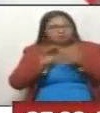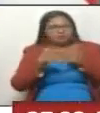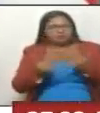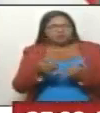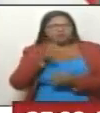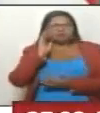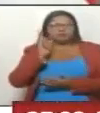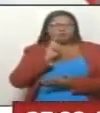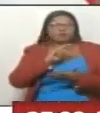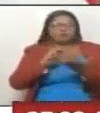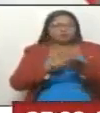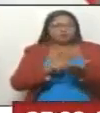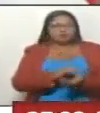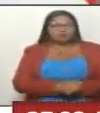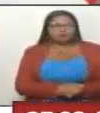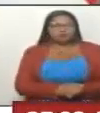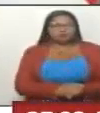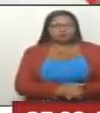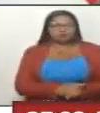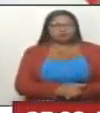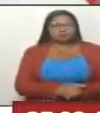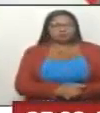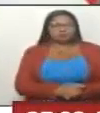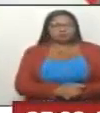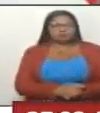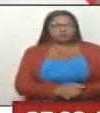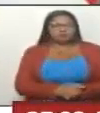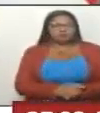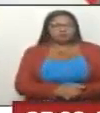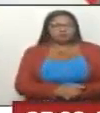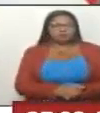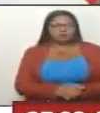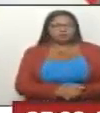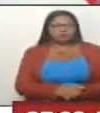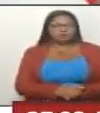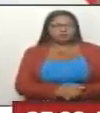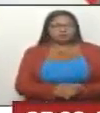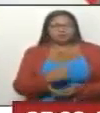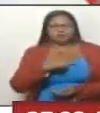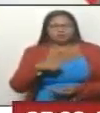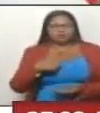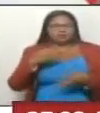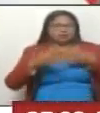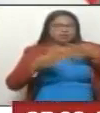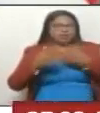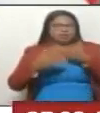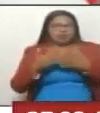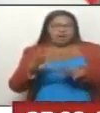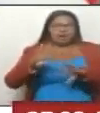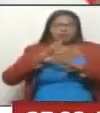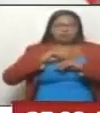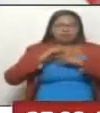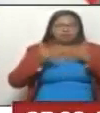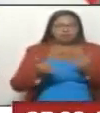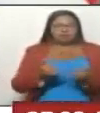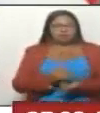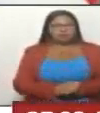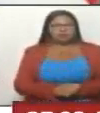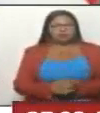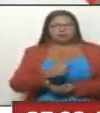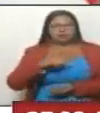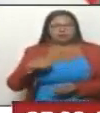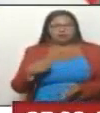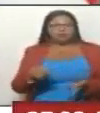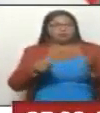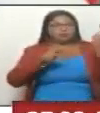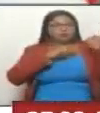Asamblea Nacional, tuvo el Tribunal Supremo de Justicia que asumir la